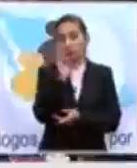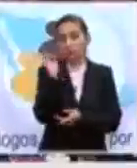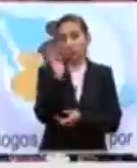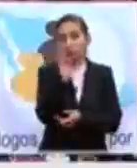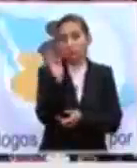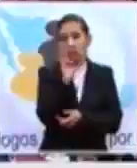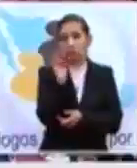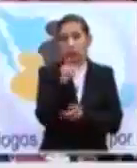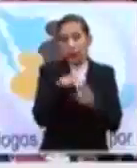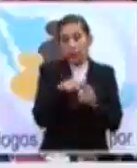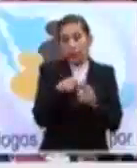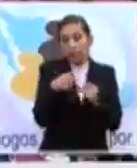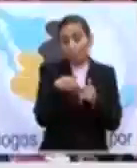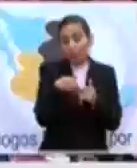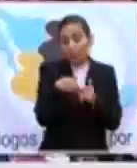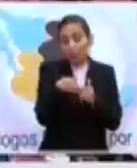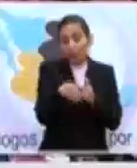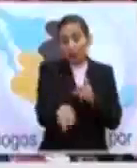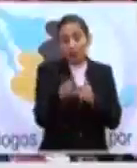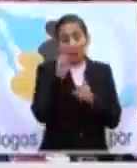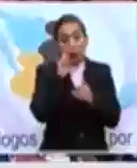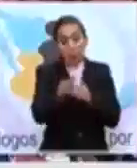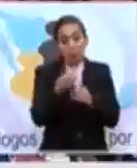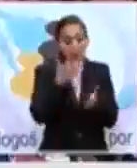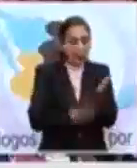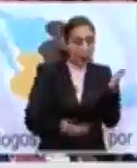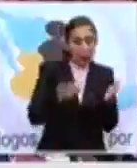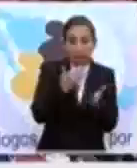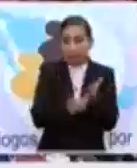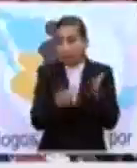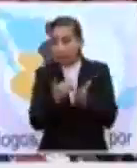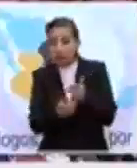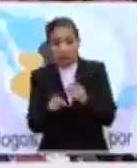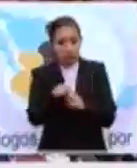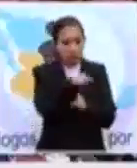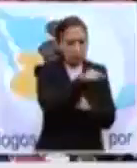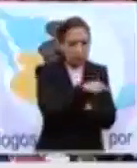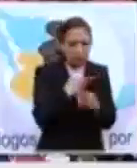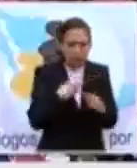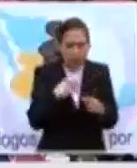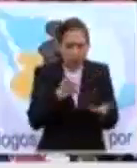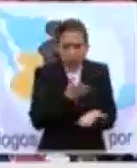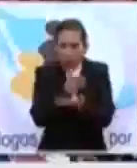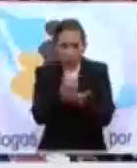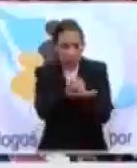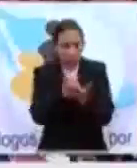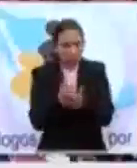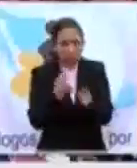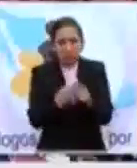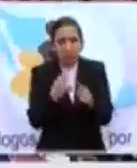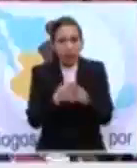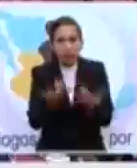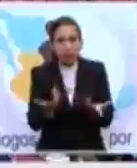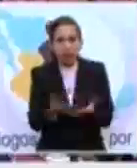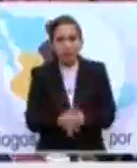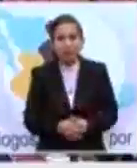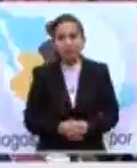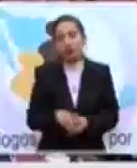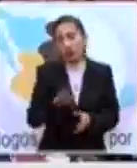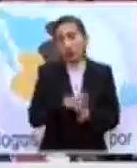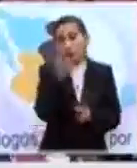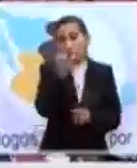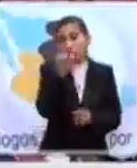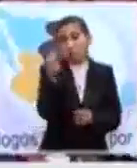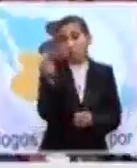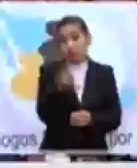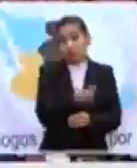probablemente empiece a darse un fenómeno de escasez en las personas que lo deben de realizar. Para